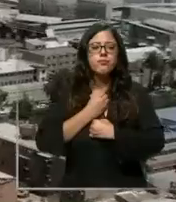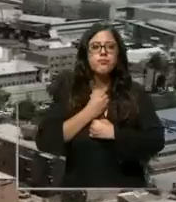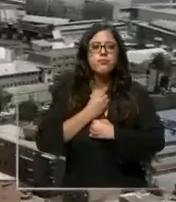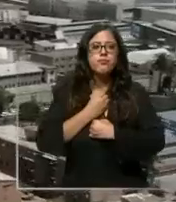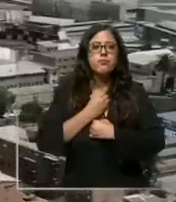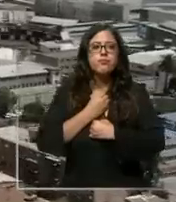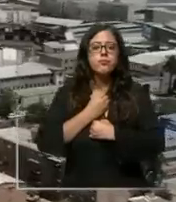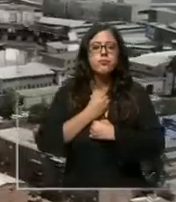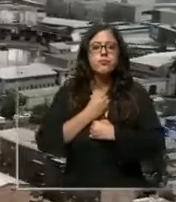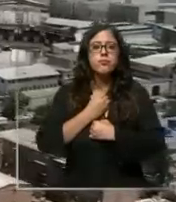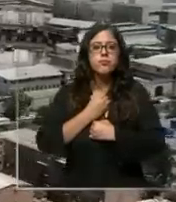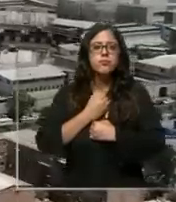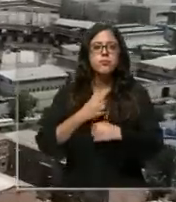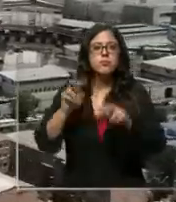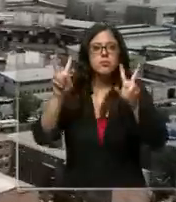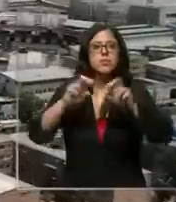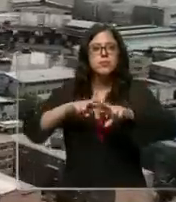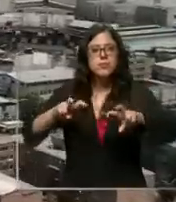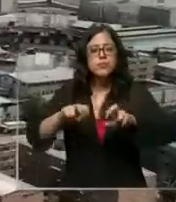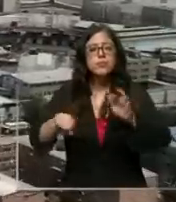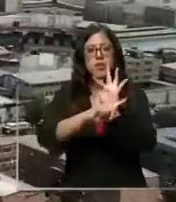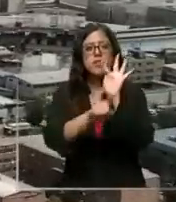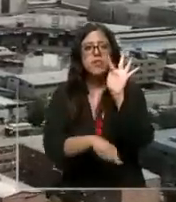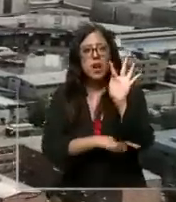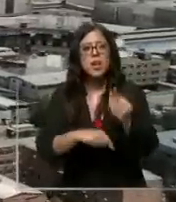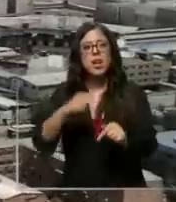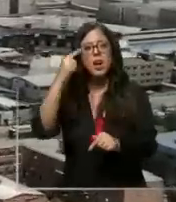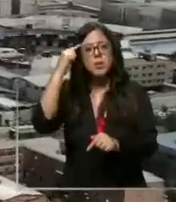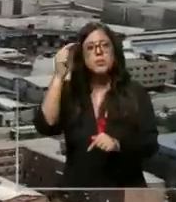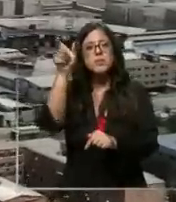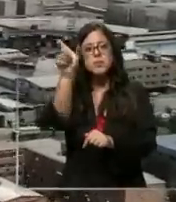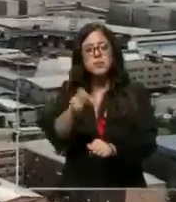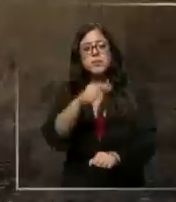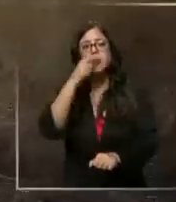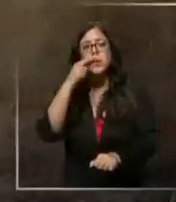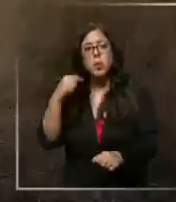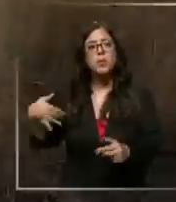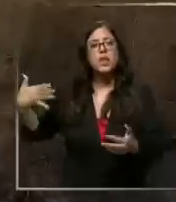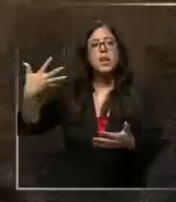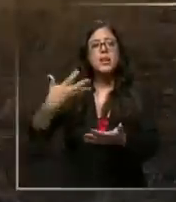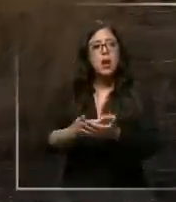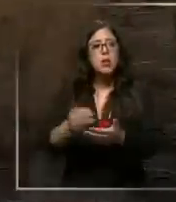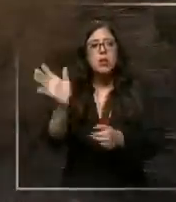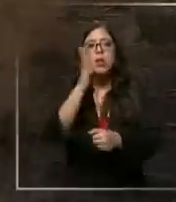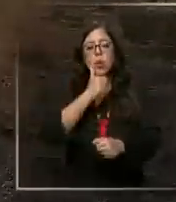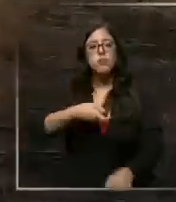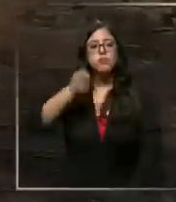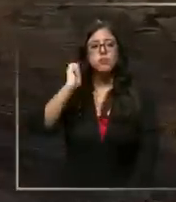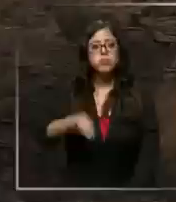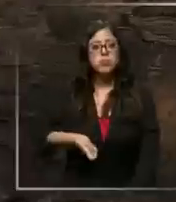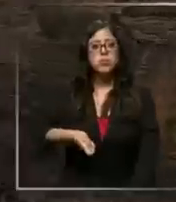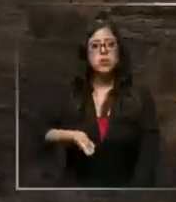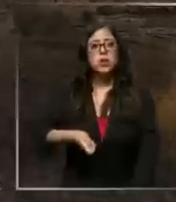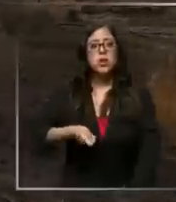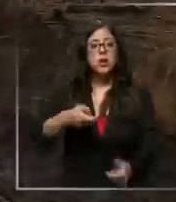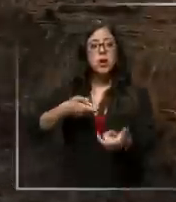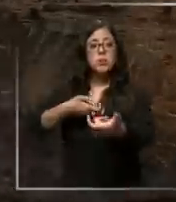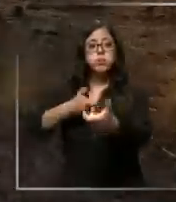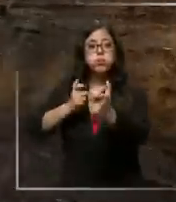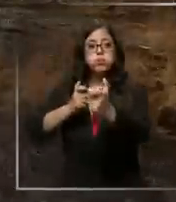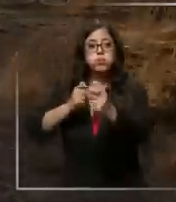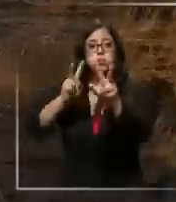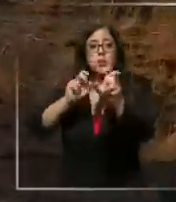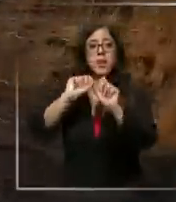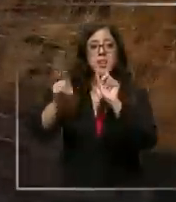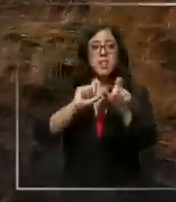si tras los peritajes la fiscalía considera que este hombre que hasta la fecha no ha sido formalizado disparó en